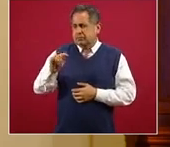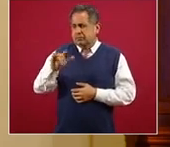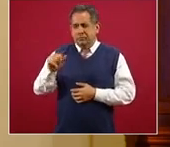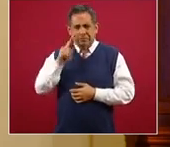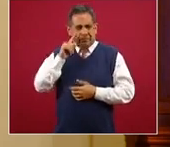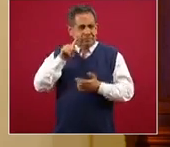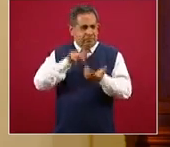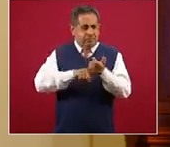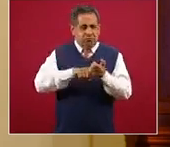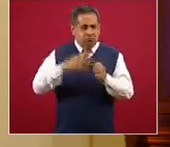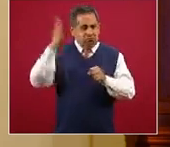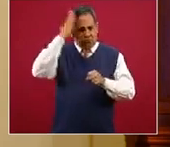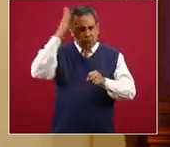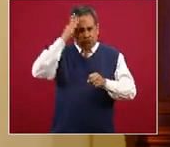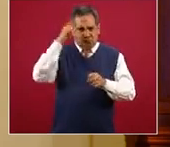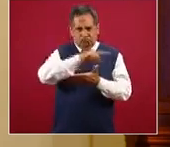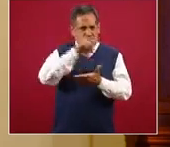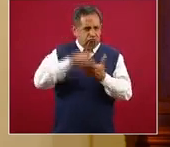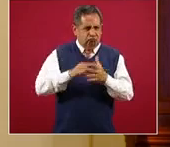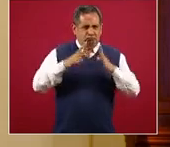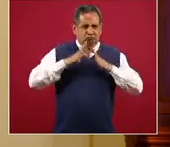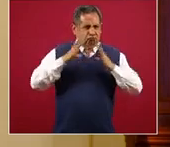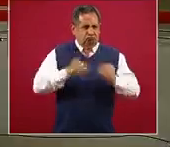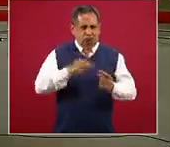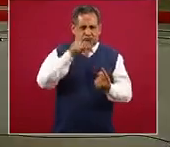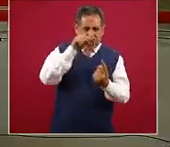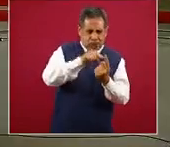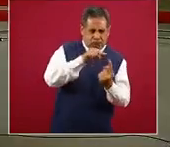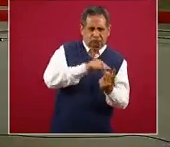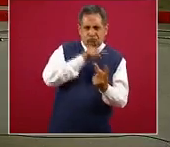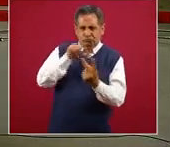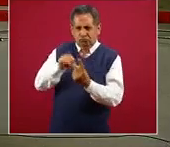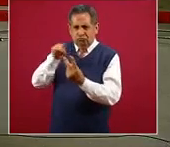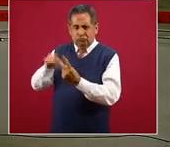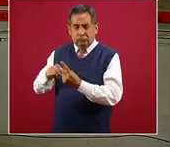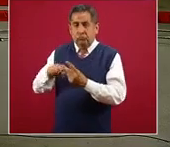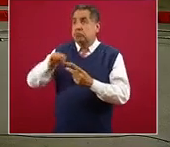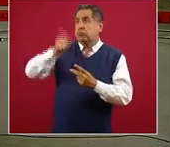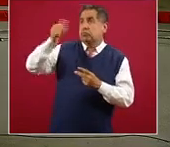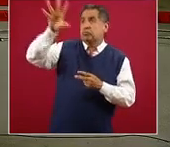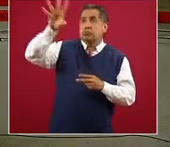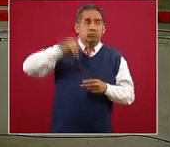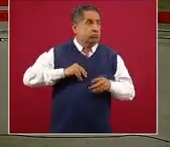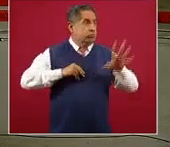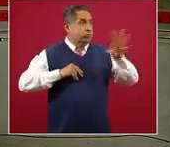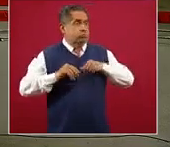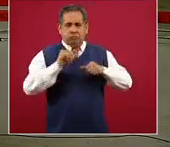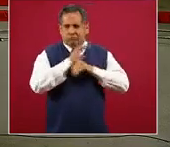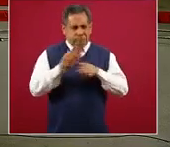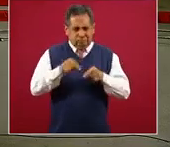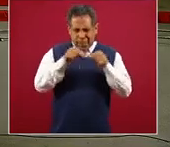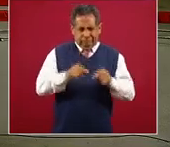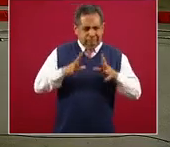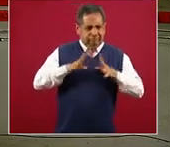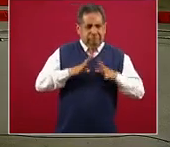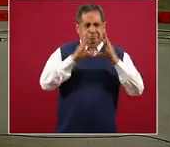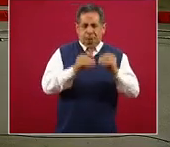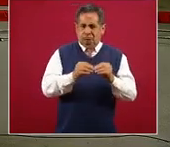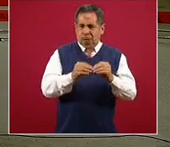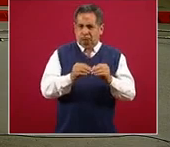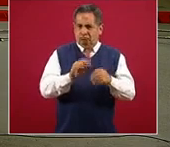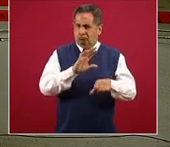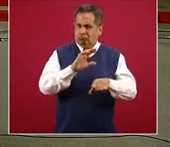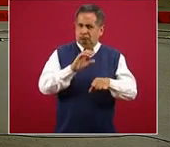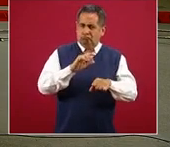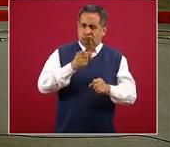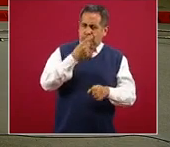focos civilizatorios originales. Focos civilizatorios que no fueron influenciados por ningún otro desarrollo humano, sino